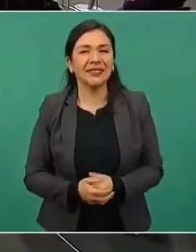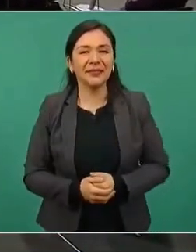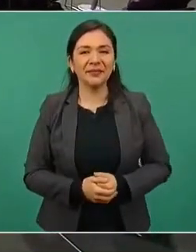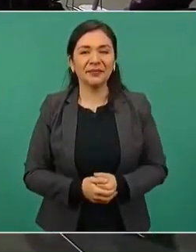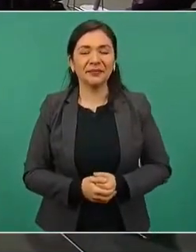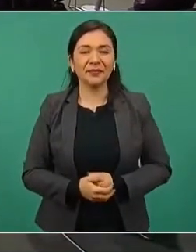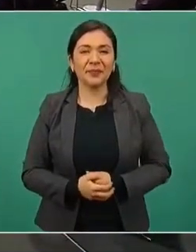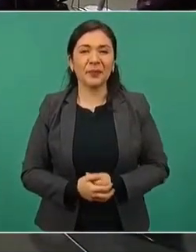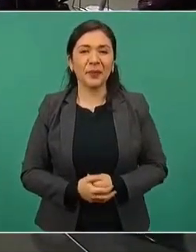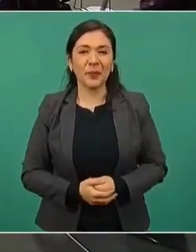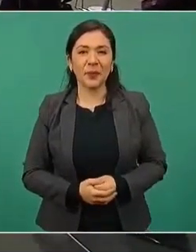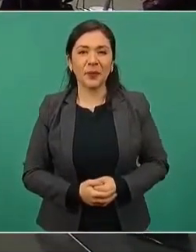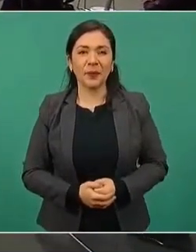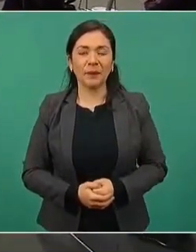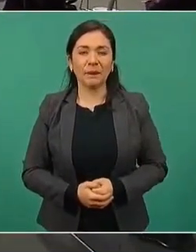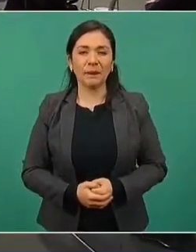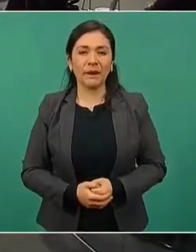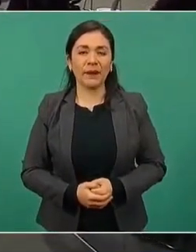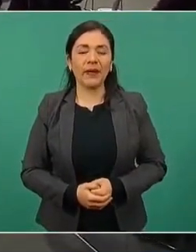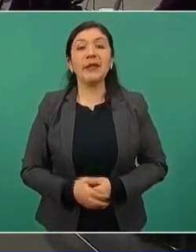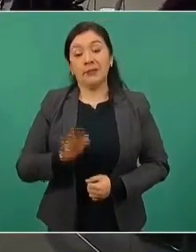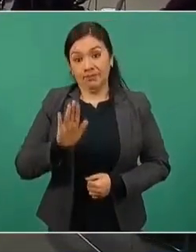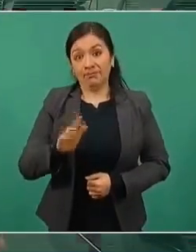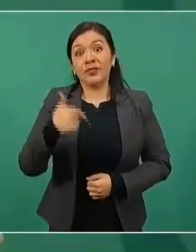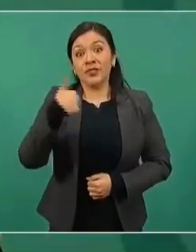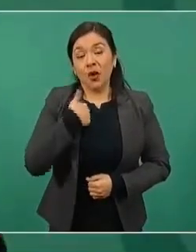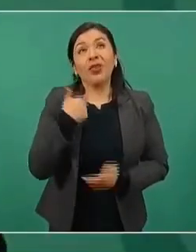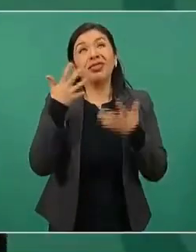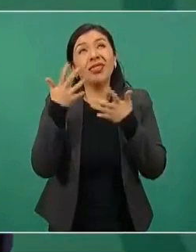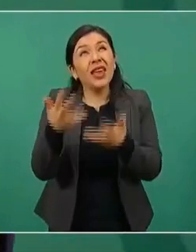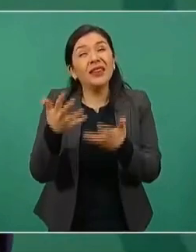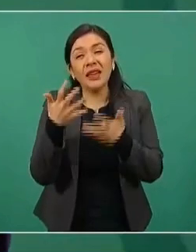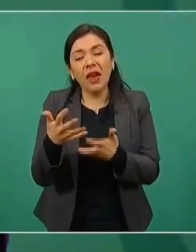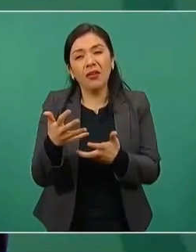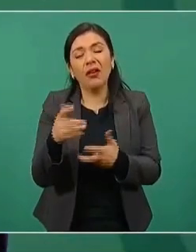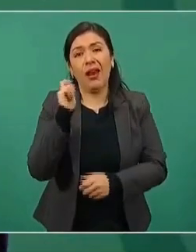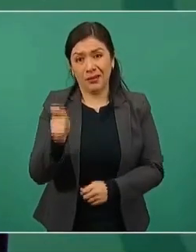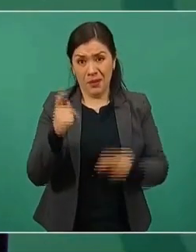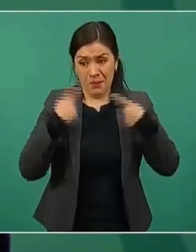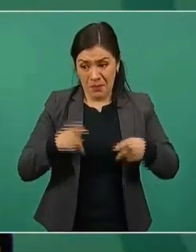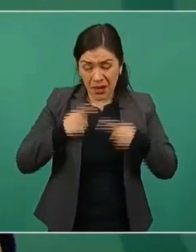deseo es de que la gente no sufra,